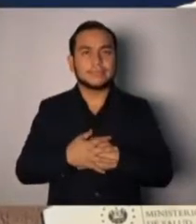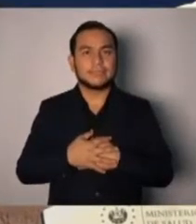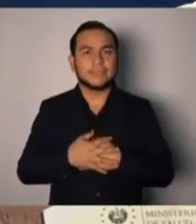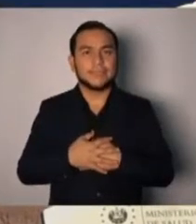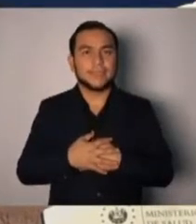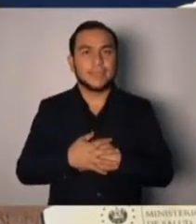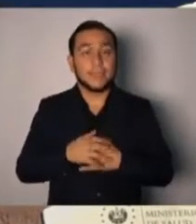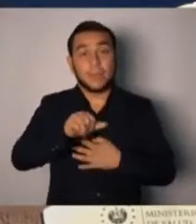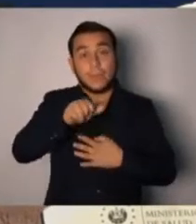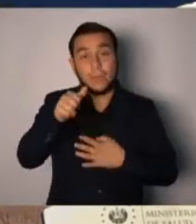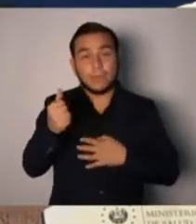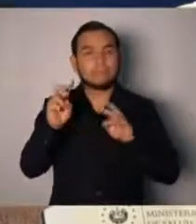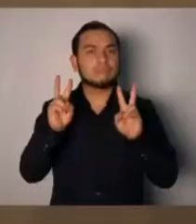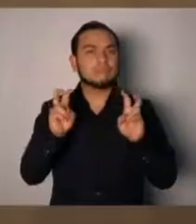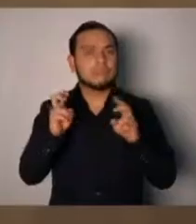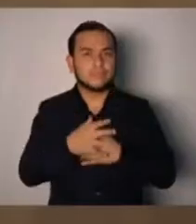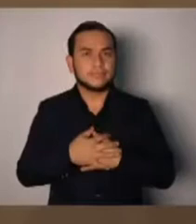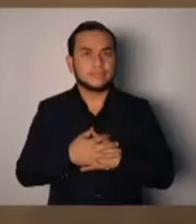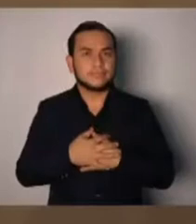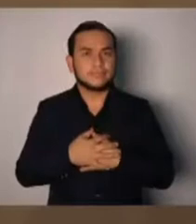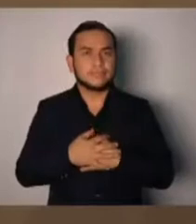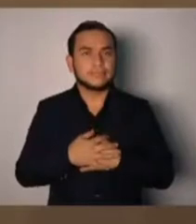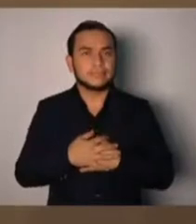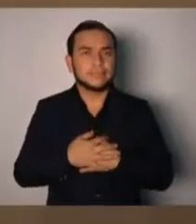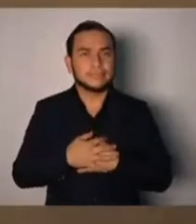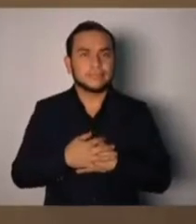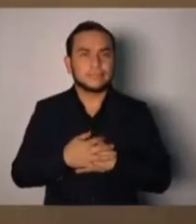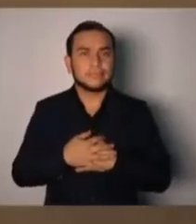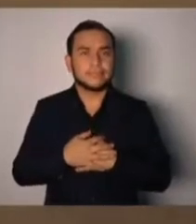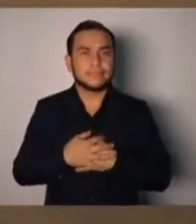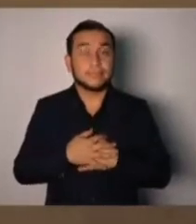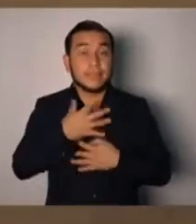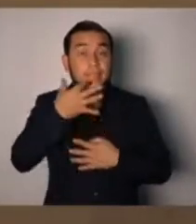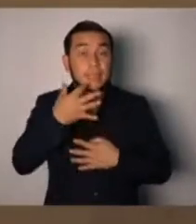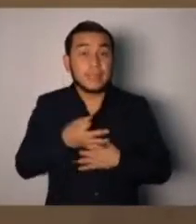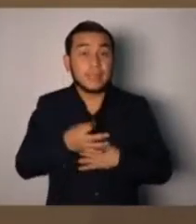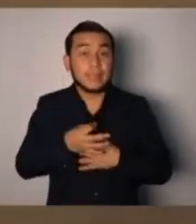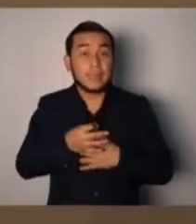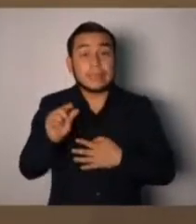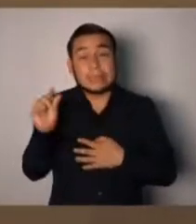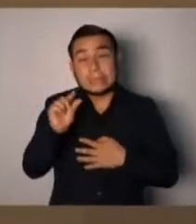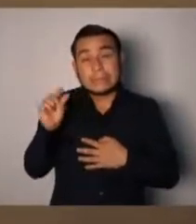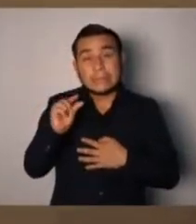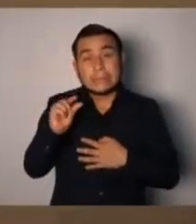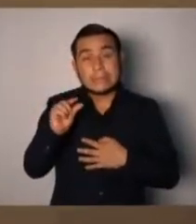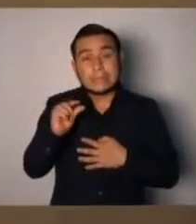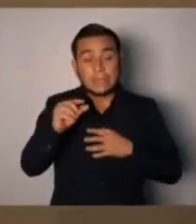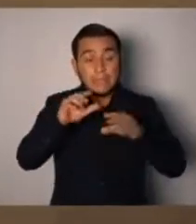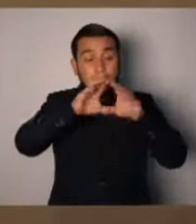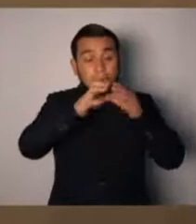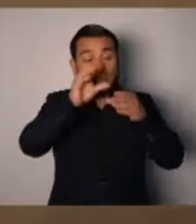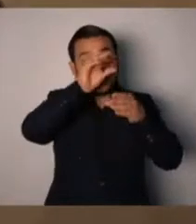lo otro es que tuvimos que pedir satélites para poder hacer la